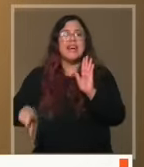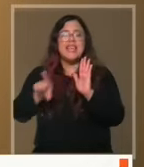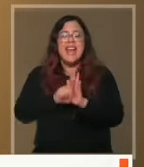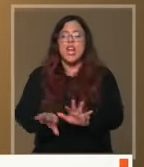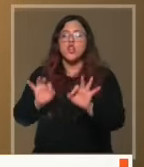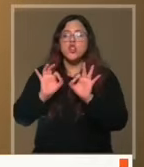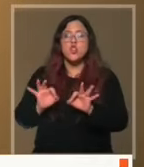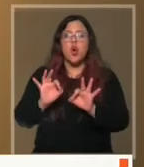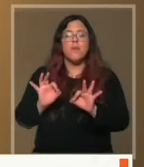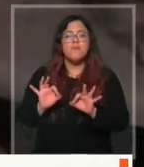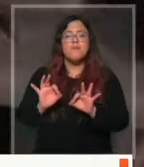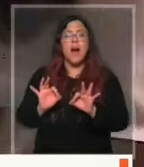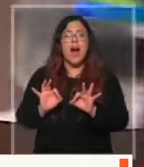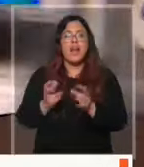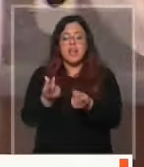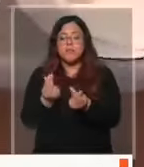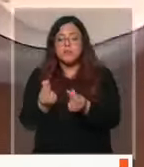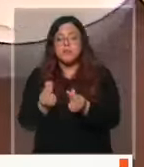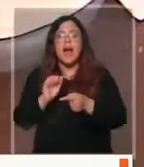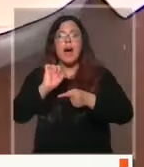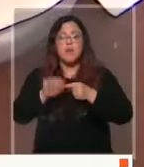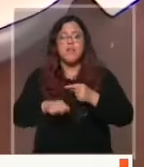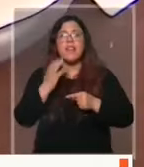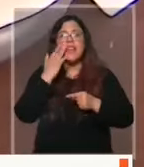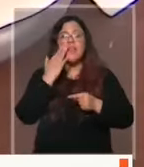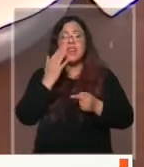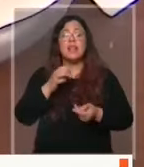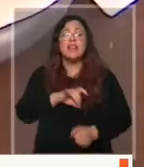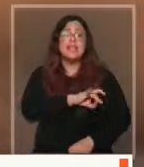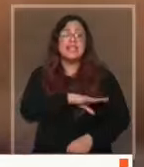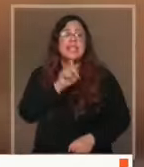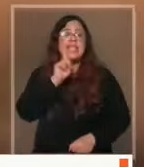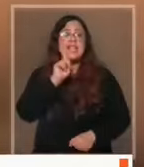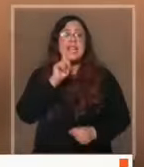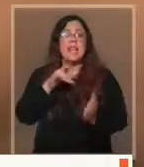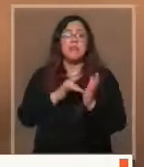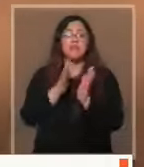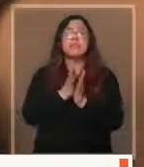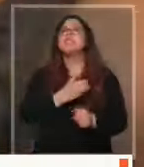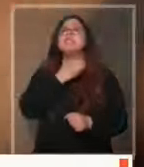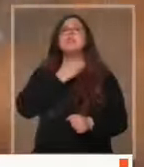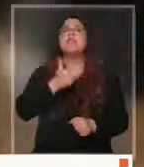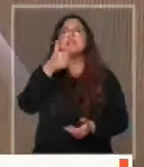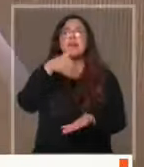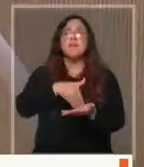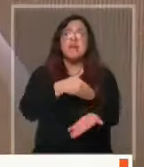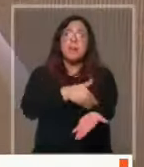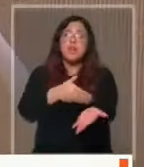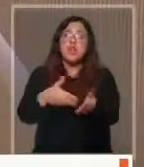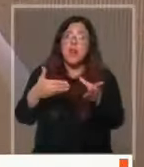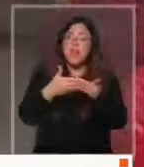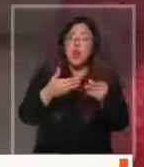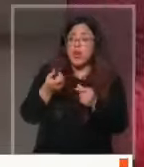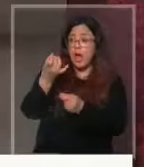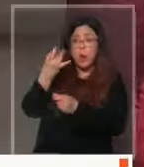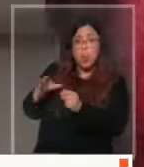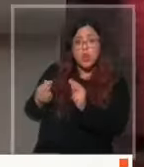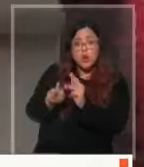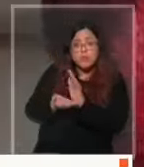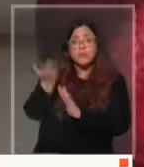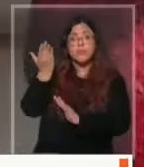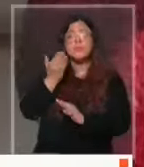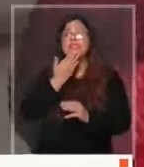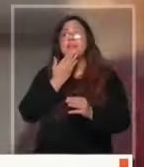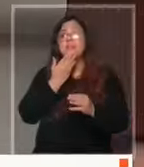tarifaria aprobada en abril, ya que nuestro país tiene una deuda de 6.000 millones de dólares. Este no será el único aumento, porque en enero